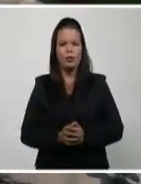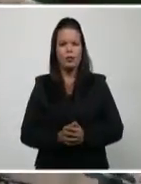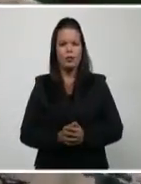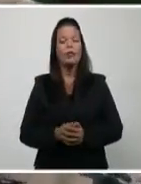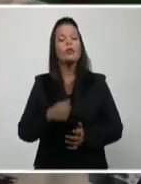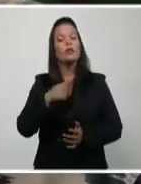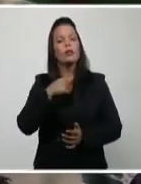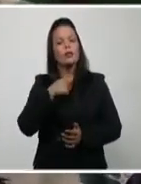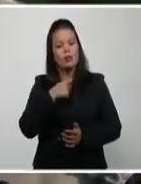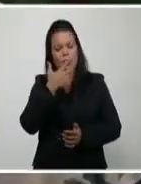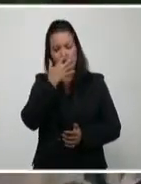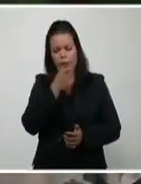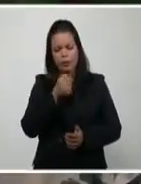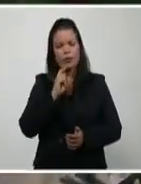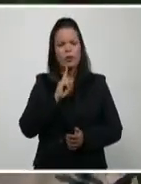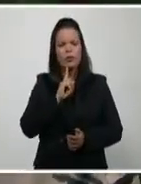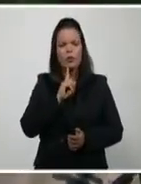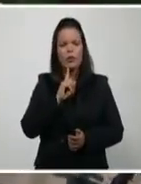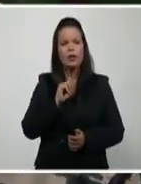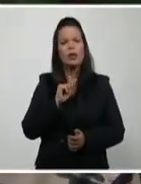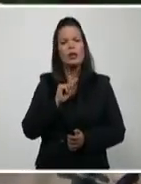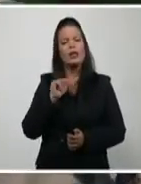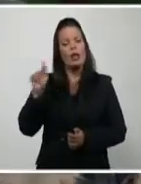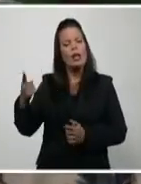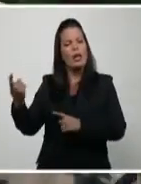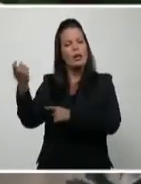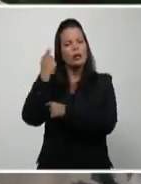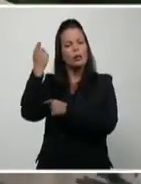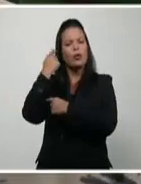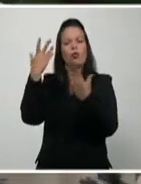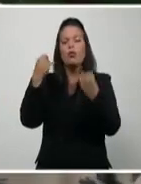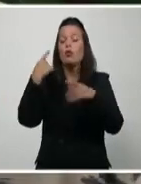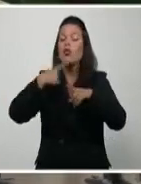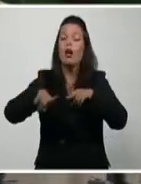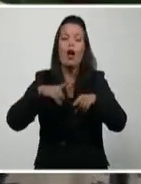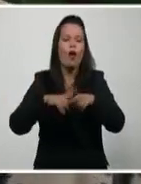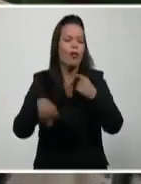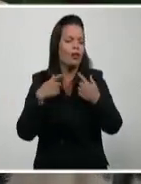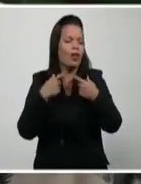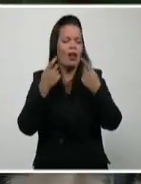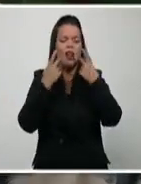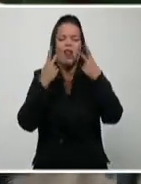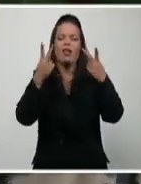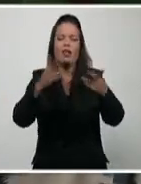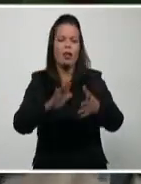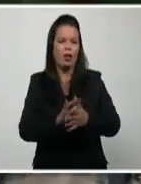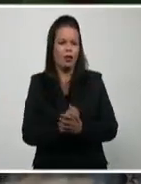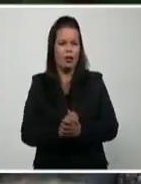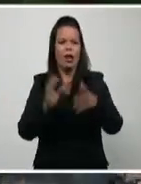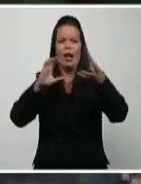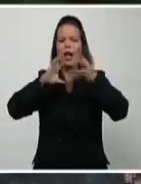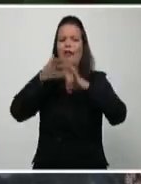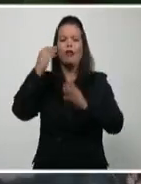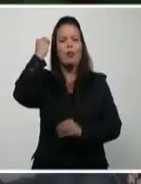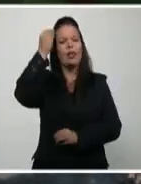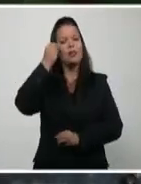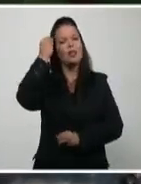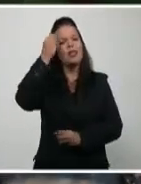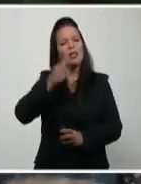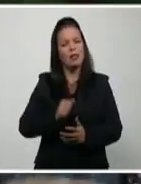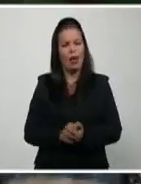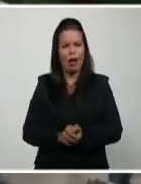mucho en mi vida, en mi filosofía de la vida, en esa